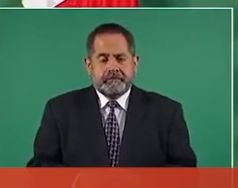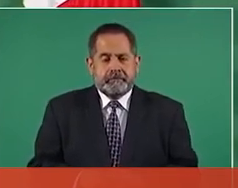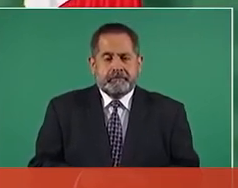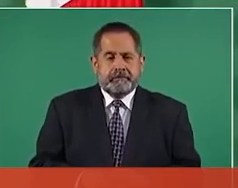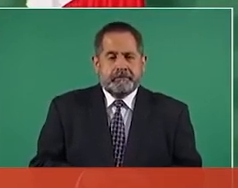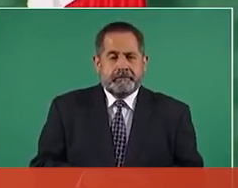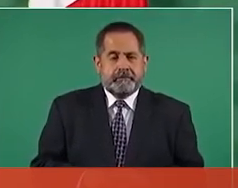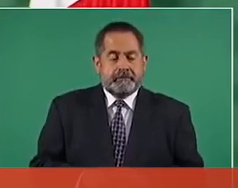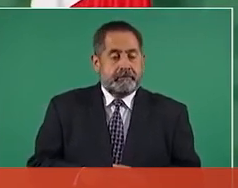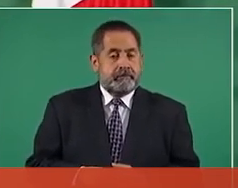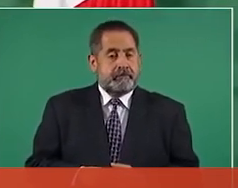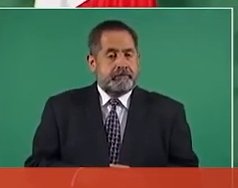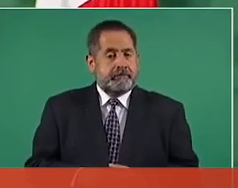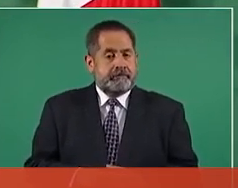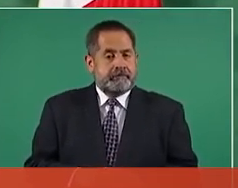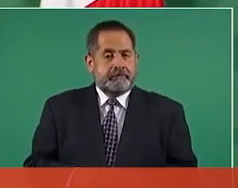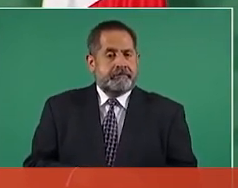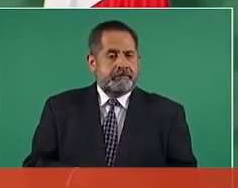atendiendo